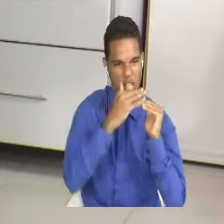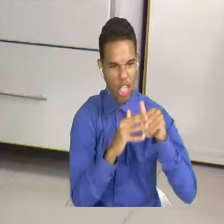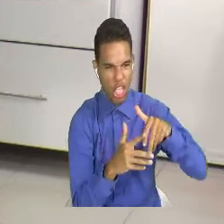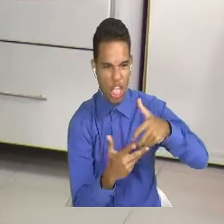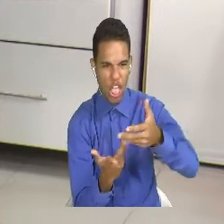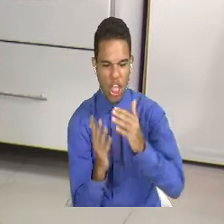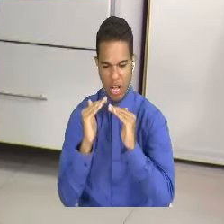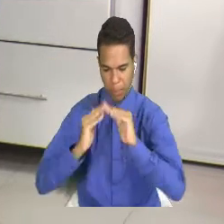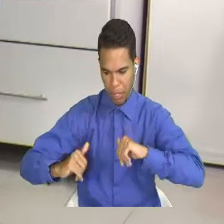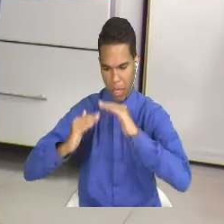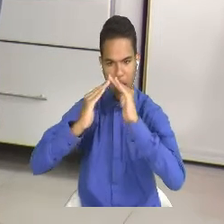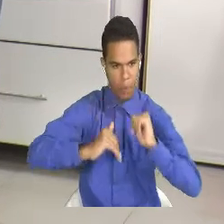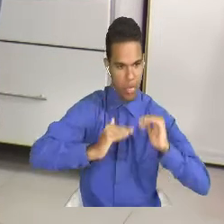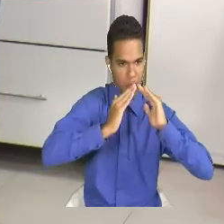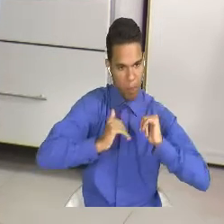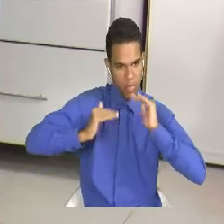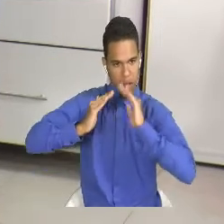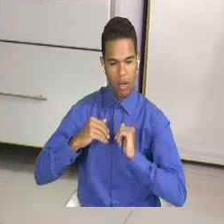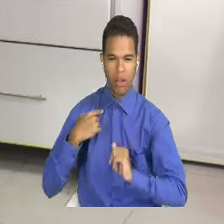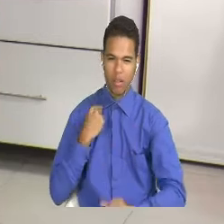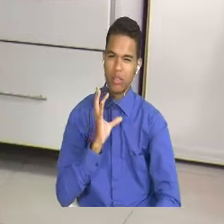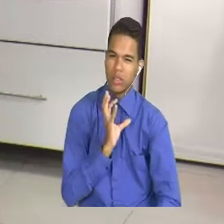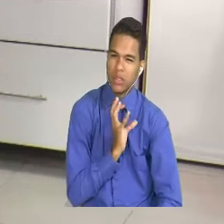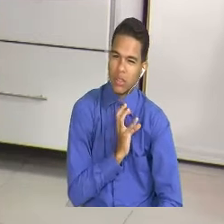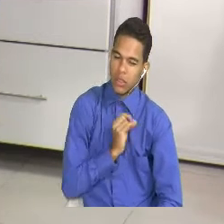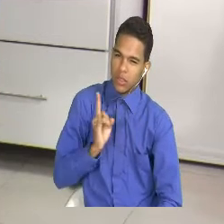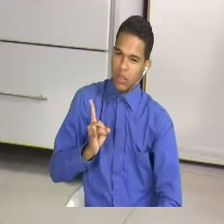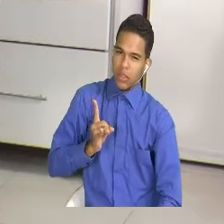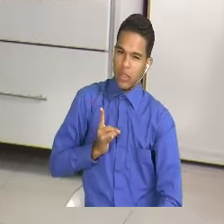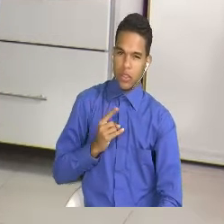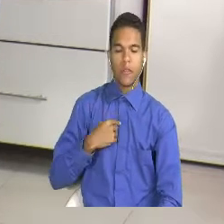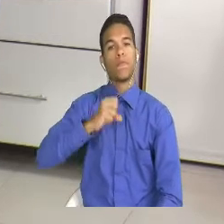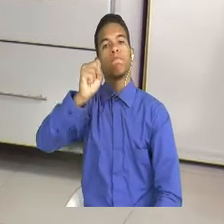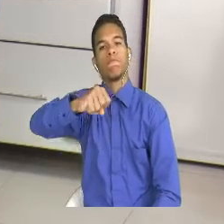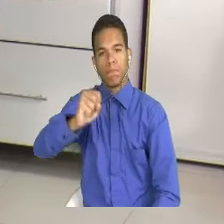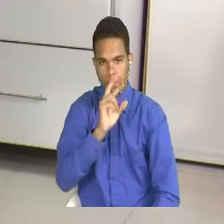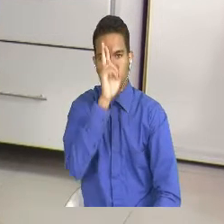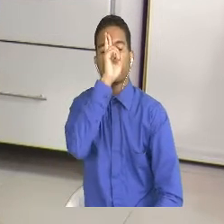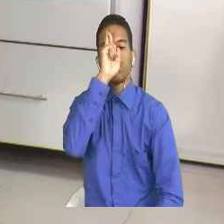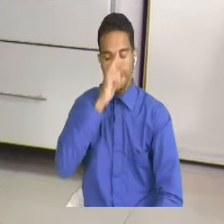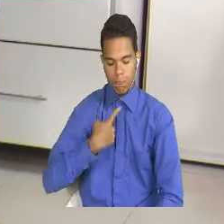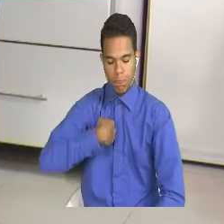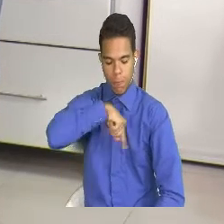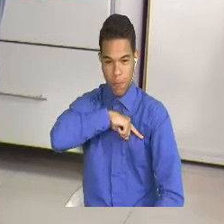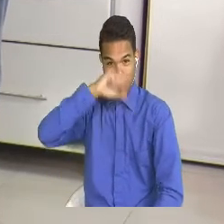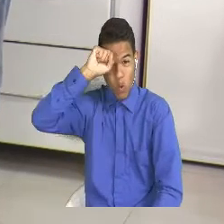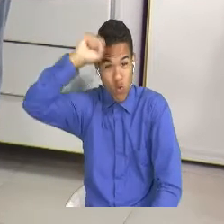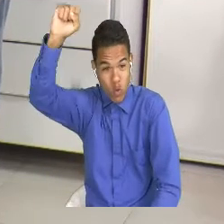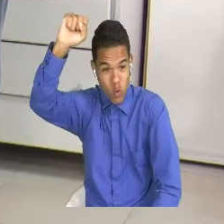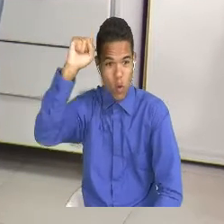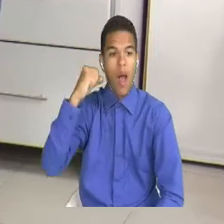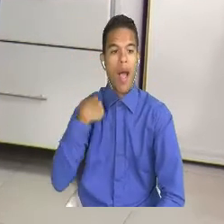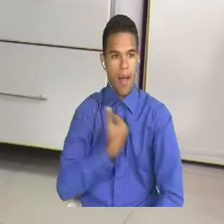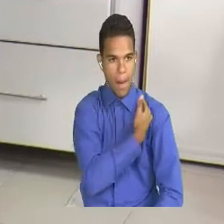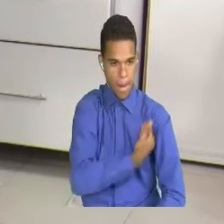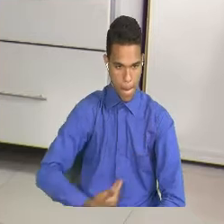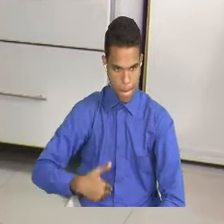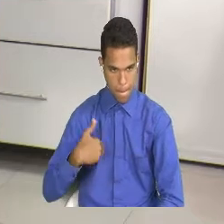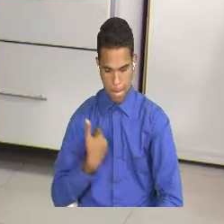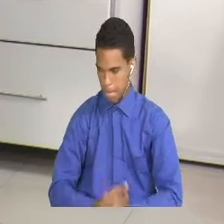en unión con nuestro sindicato, la Unión Sindical Obrera Seccional Barranca Bermeja, aquí en cabeza de nuestro presidente, pues